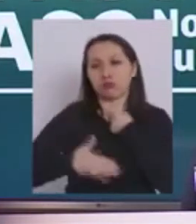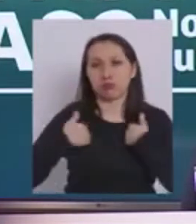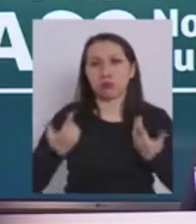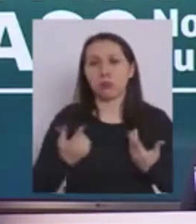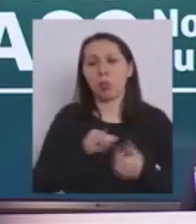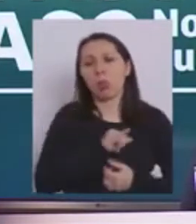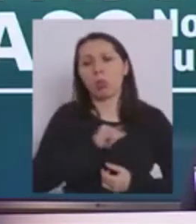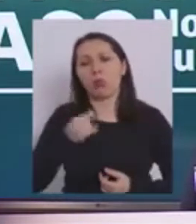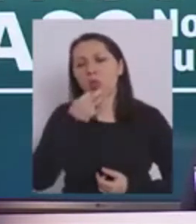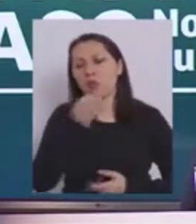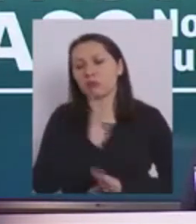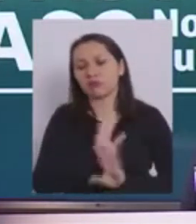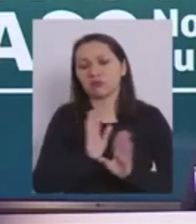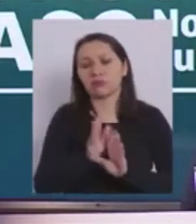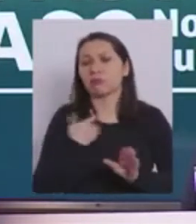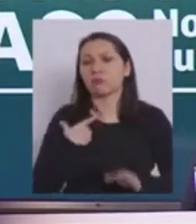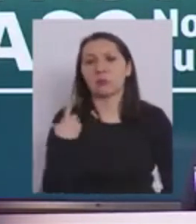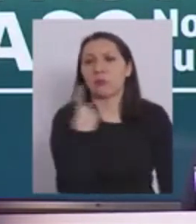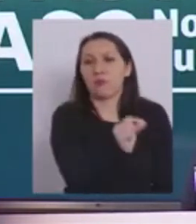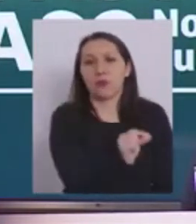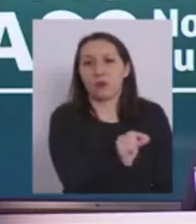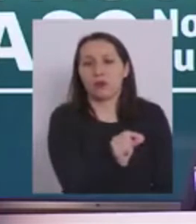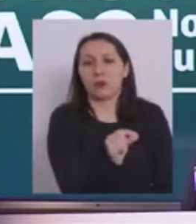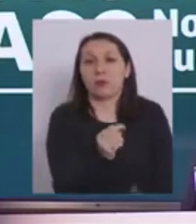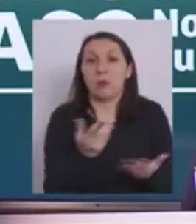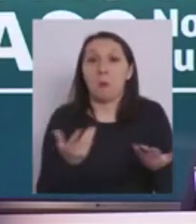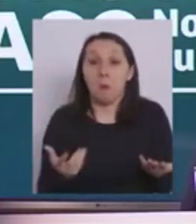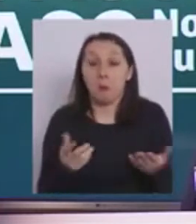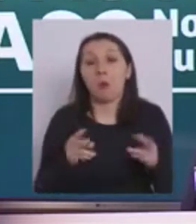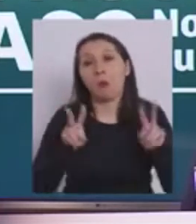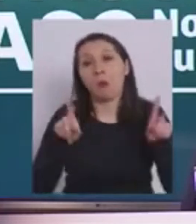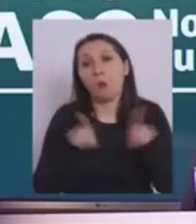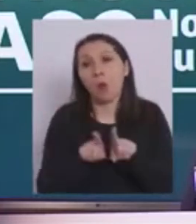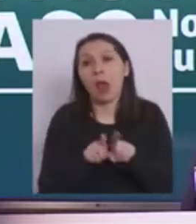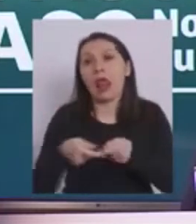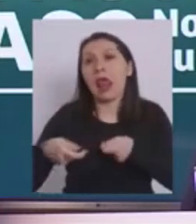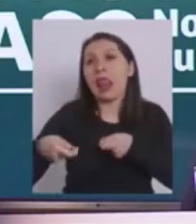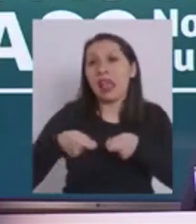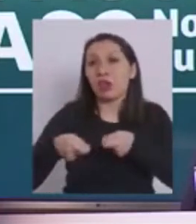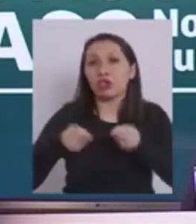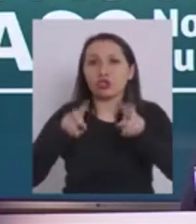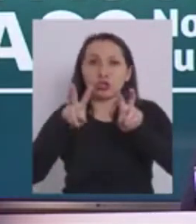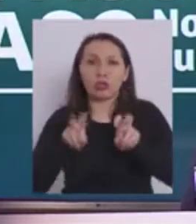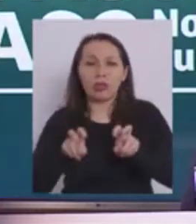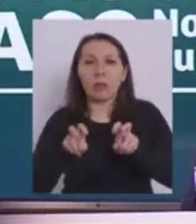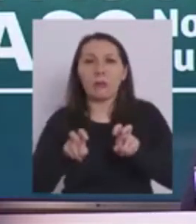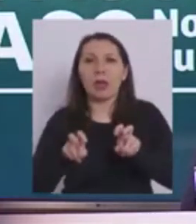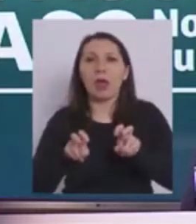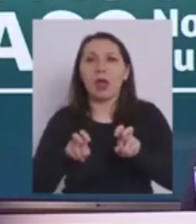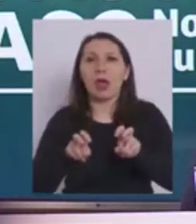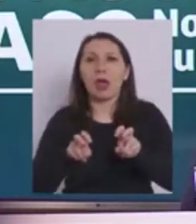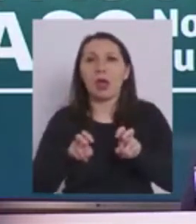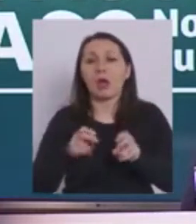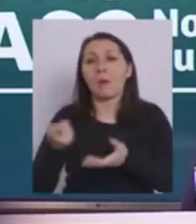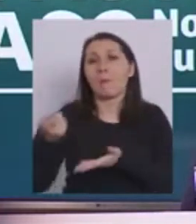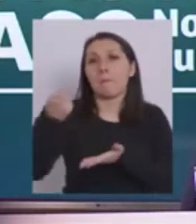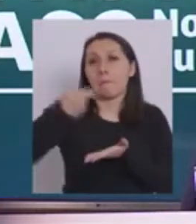que manifestaron con posterioridad a su salida y con una manera de negociar